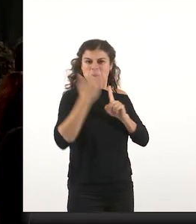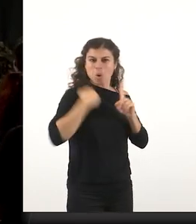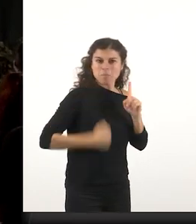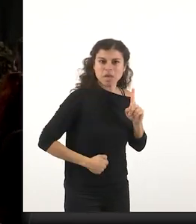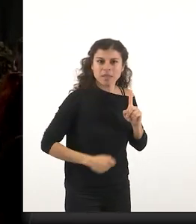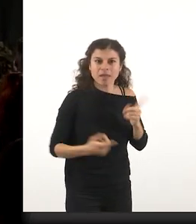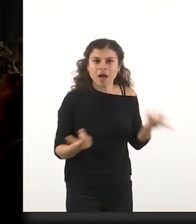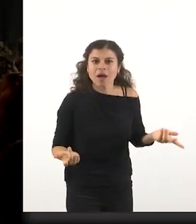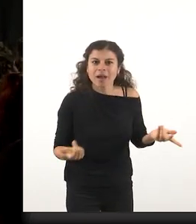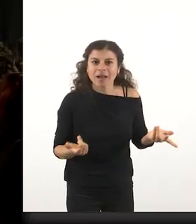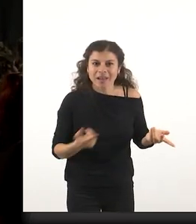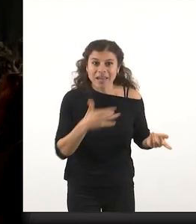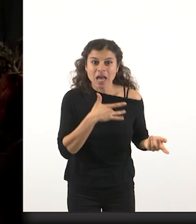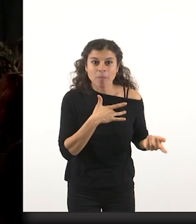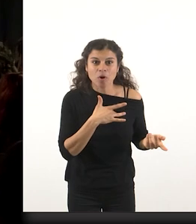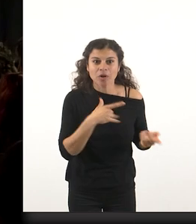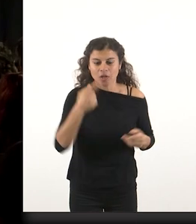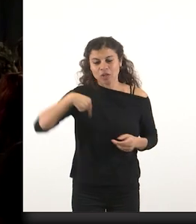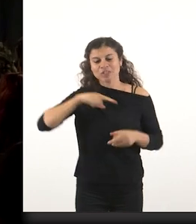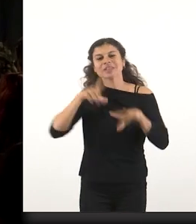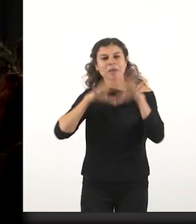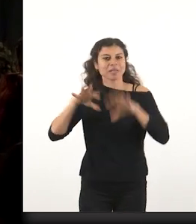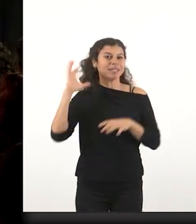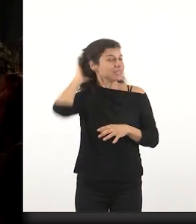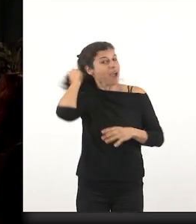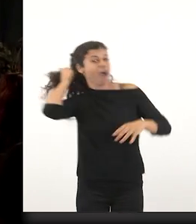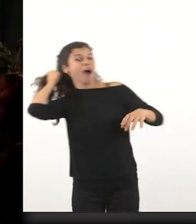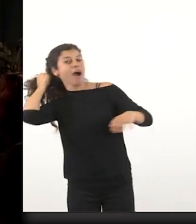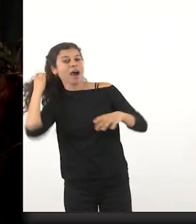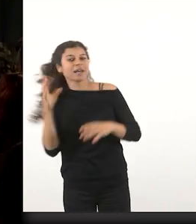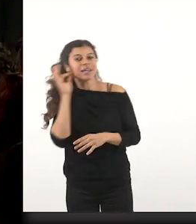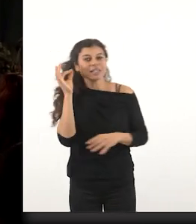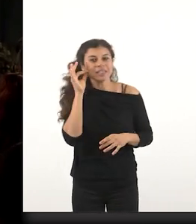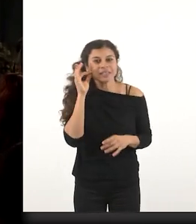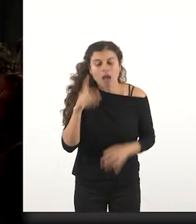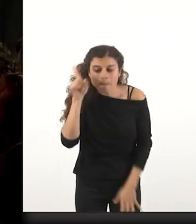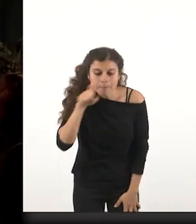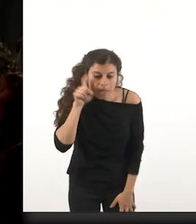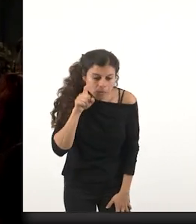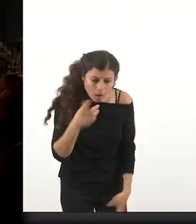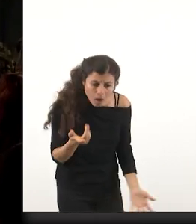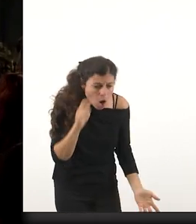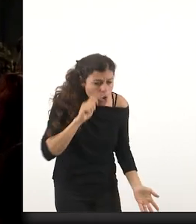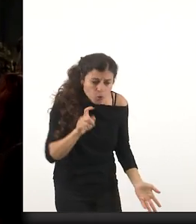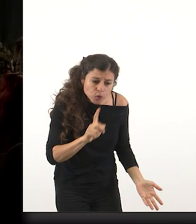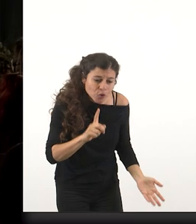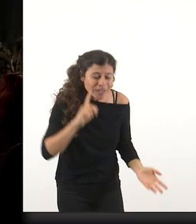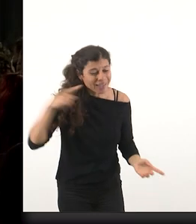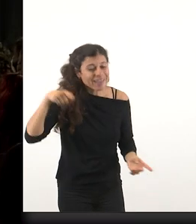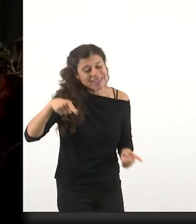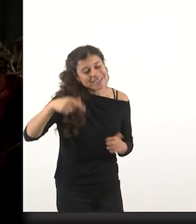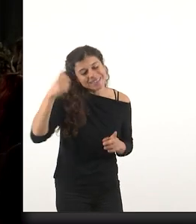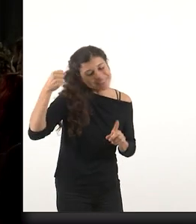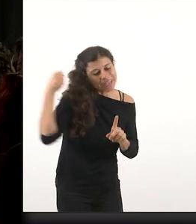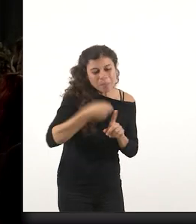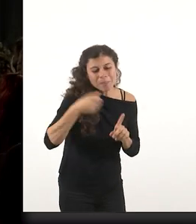tiraba del pelo, el que más por saco te daba en el recreo, te decía la maestra, ¿y por qué estás llorando, cariño mío? No llores. Marcos te ha pegado porque le